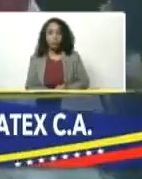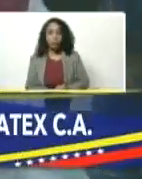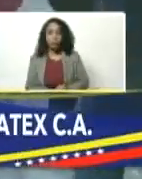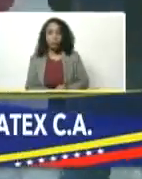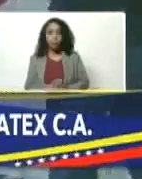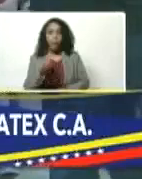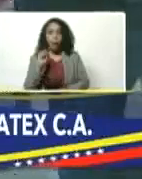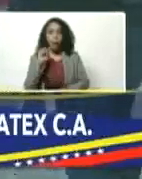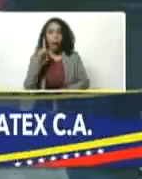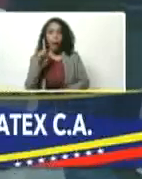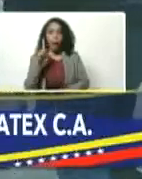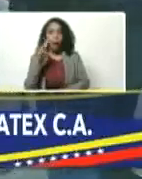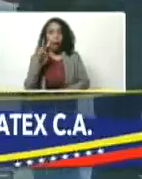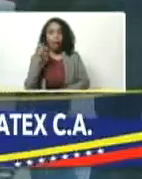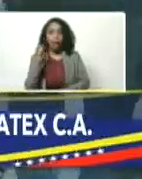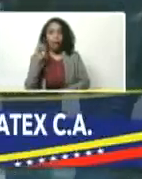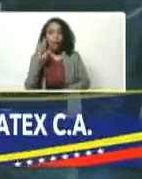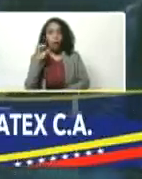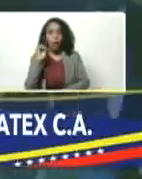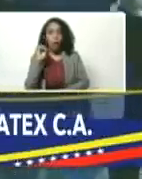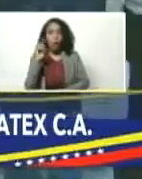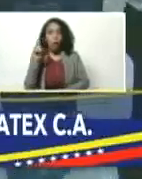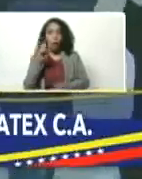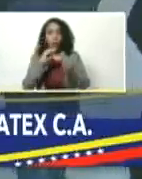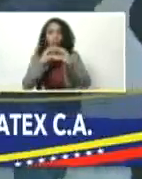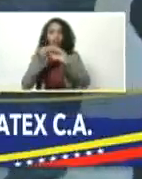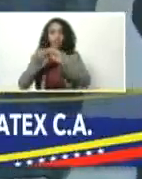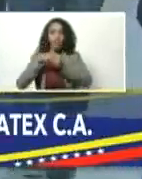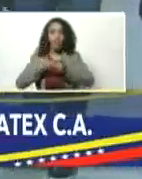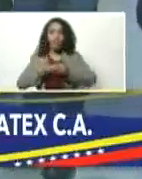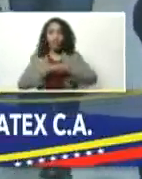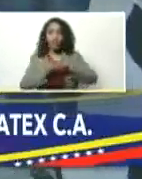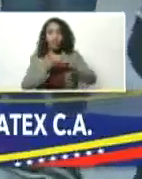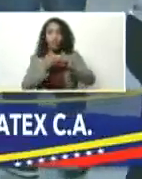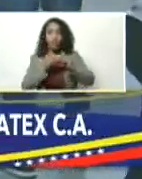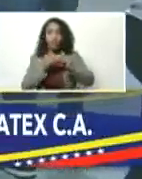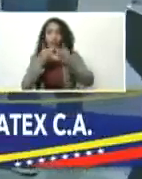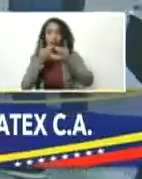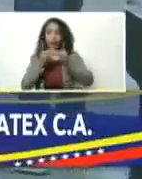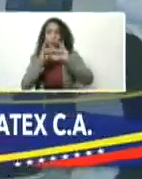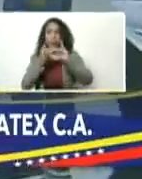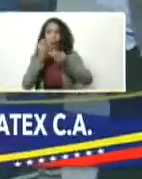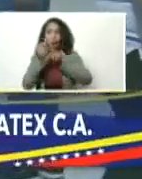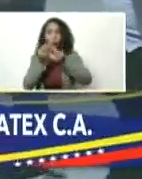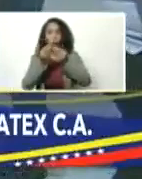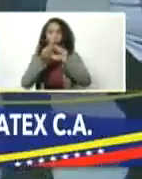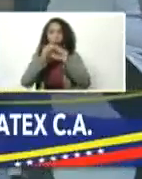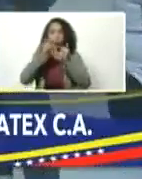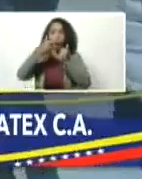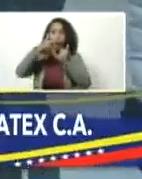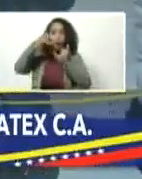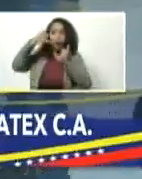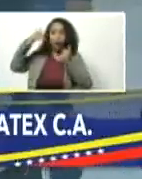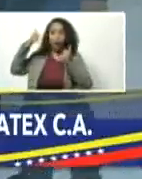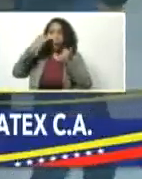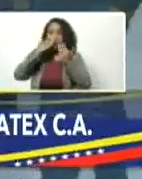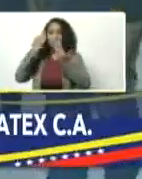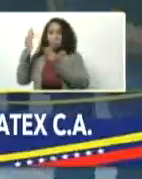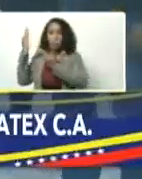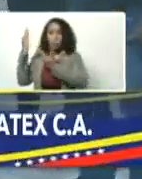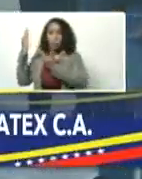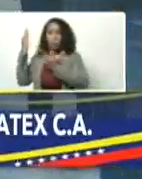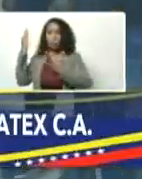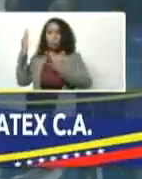Álvaro Peraza encabullando las hamacas. Por este lado, señor presidente,